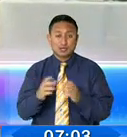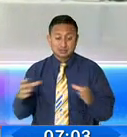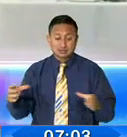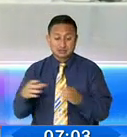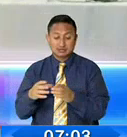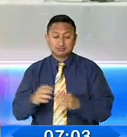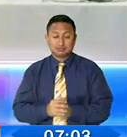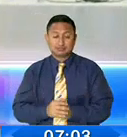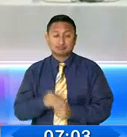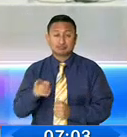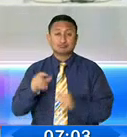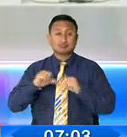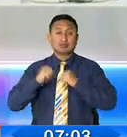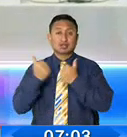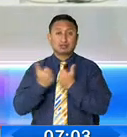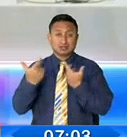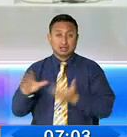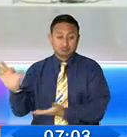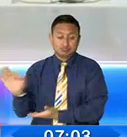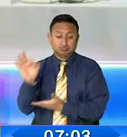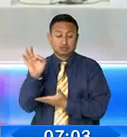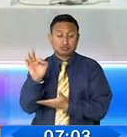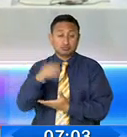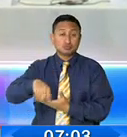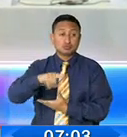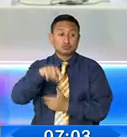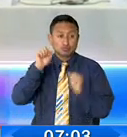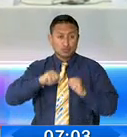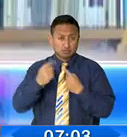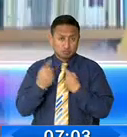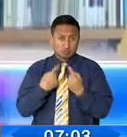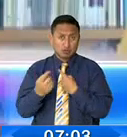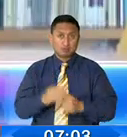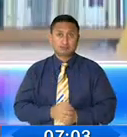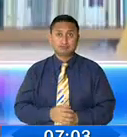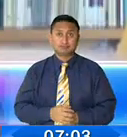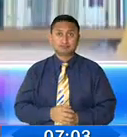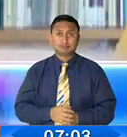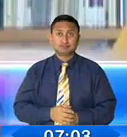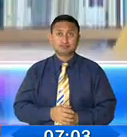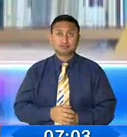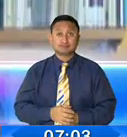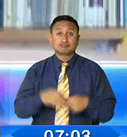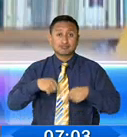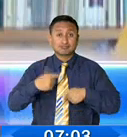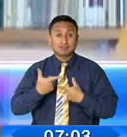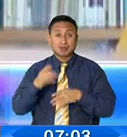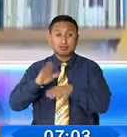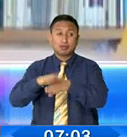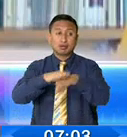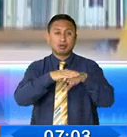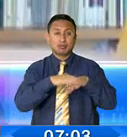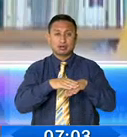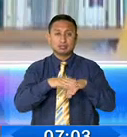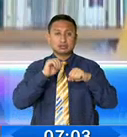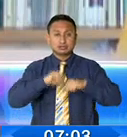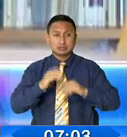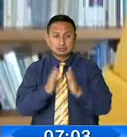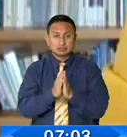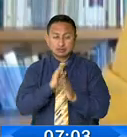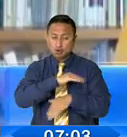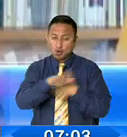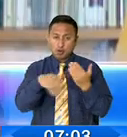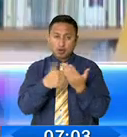Sus asambleístas electos abren posibilidades de diálogo. Tenemos que hacer este llamado a la reconciliación nacional.